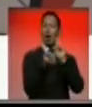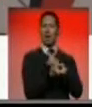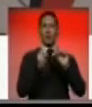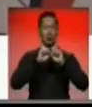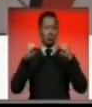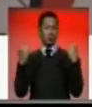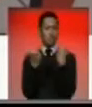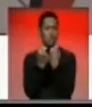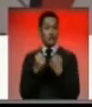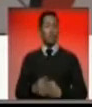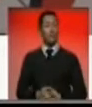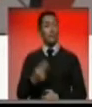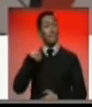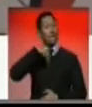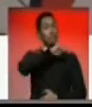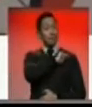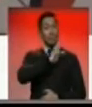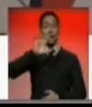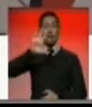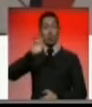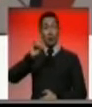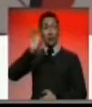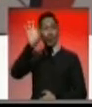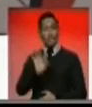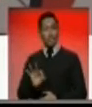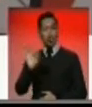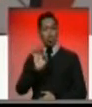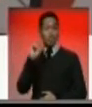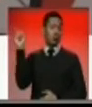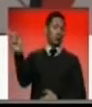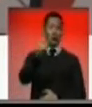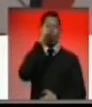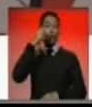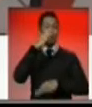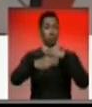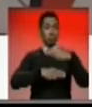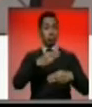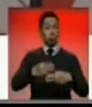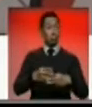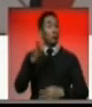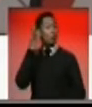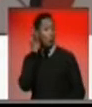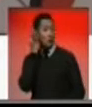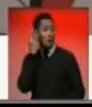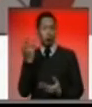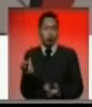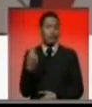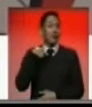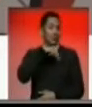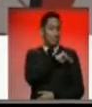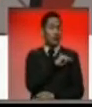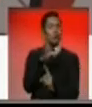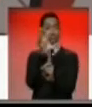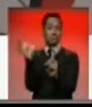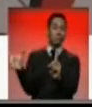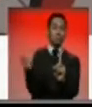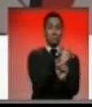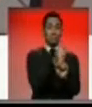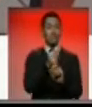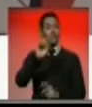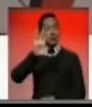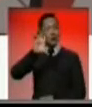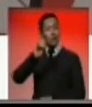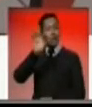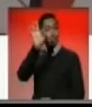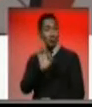sociedades. Si somos el 50% de la población en el mundo, entonces tenemos que conseguir que ese